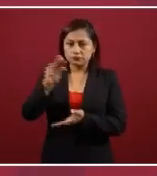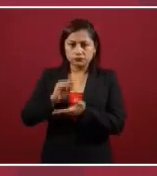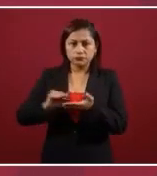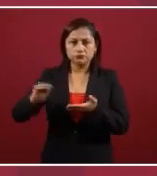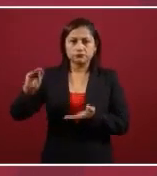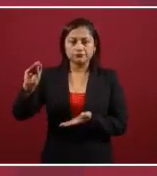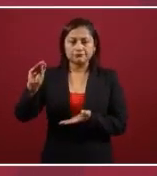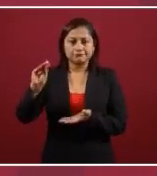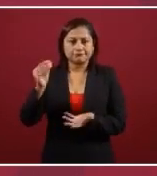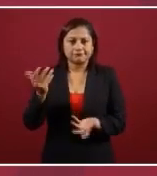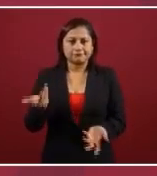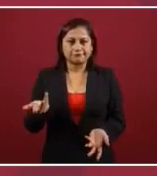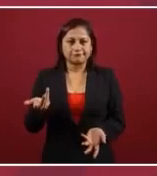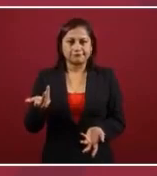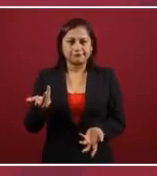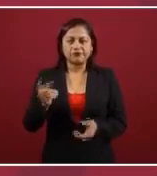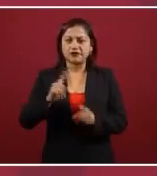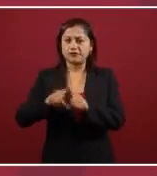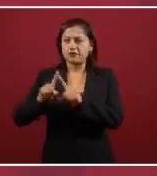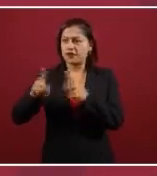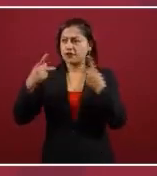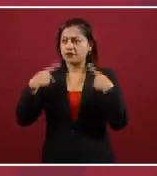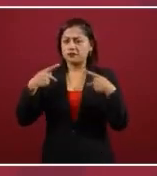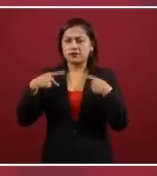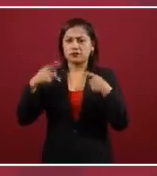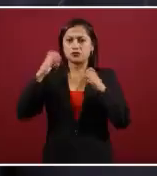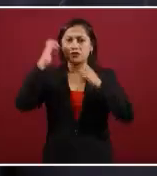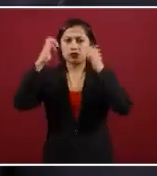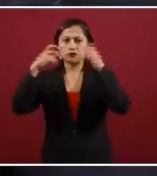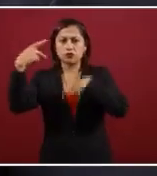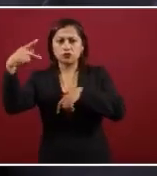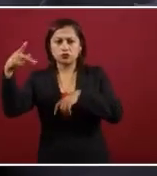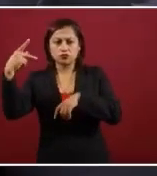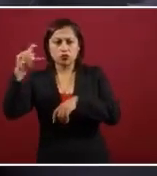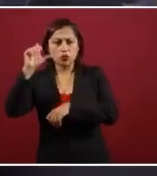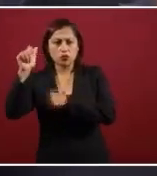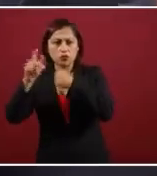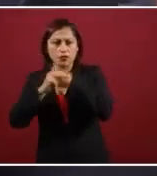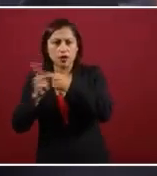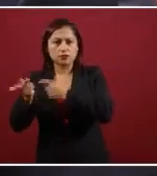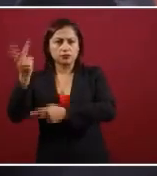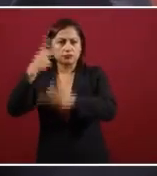expositores que cobraban a las universidades, por eso,